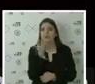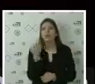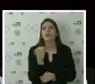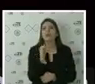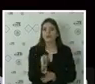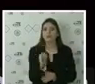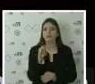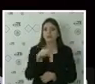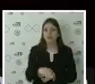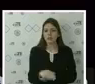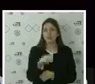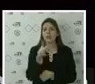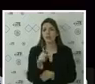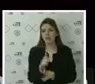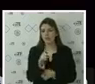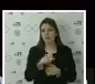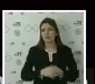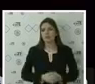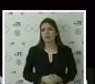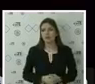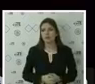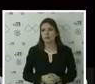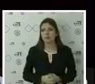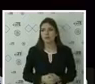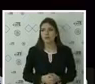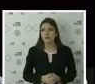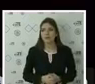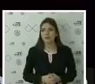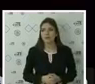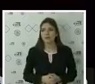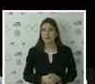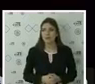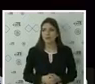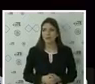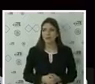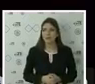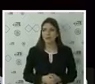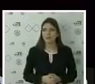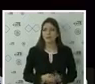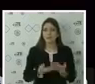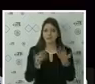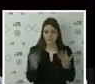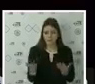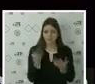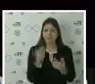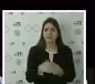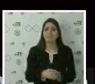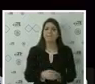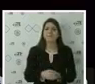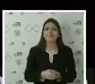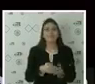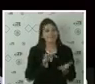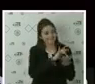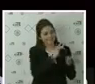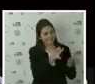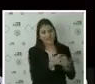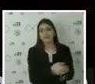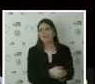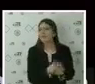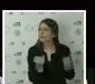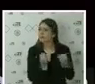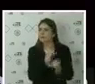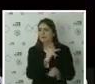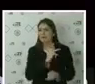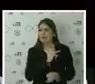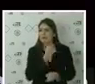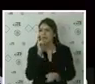Psiconcología. Adelante, maestra. Sí, gracias. Pues bueno, coincido con Andrea, que hacer alusión a